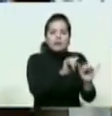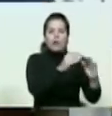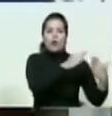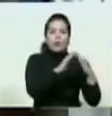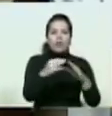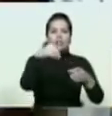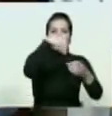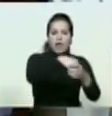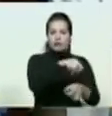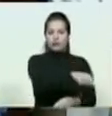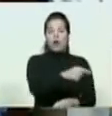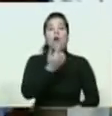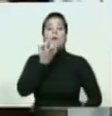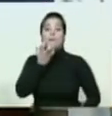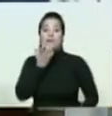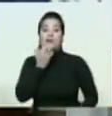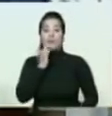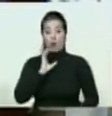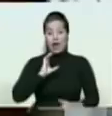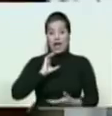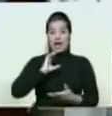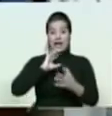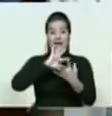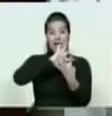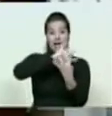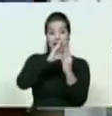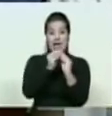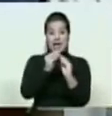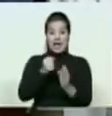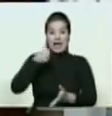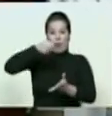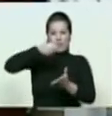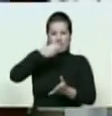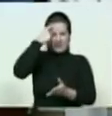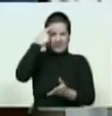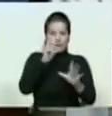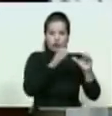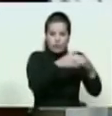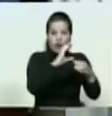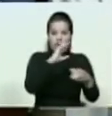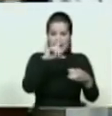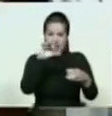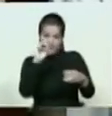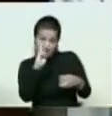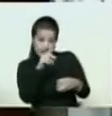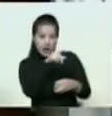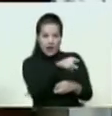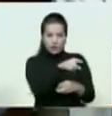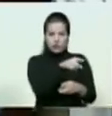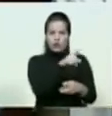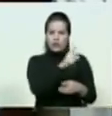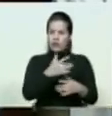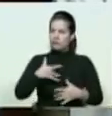los jefes de calle de los CLAP sientan que cuentan con una gestión cultural que acompañe su cotidiana labor